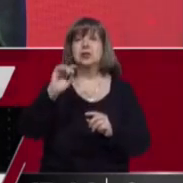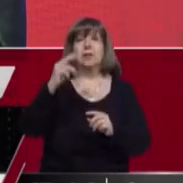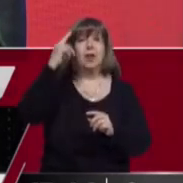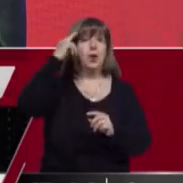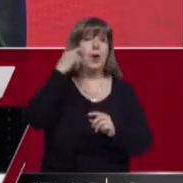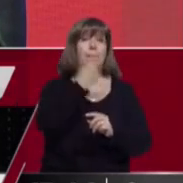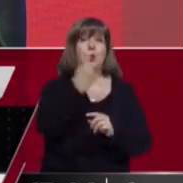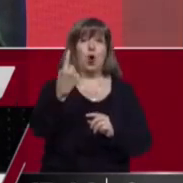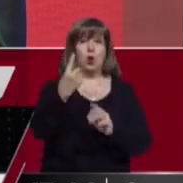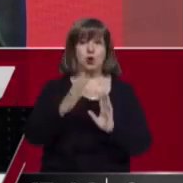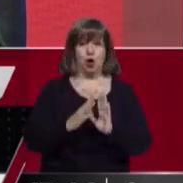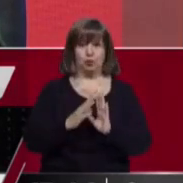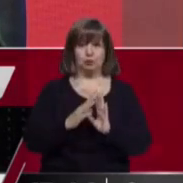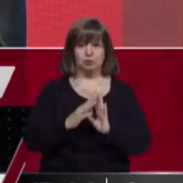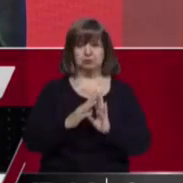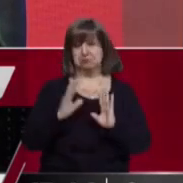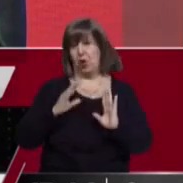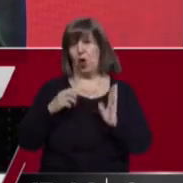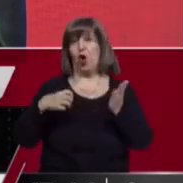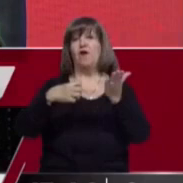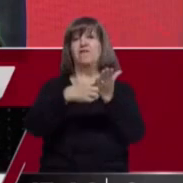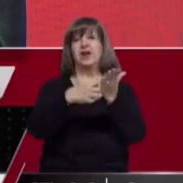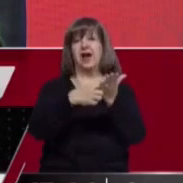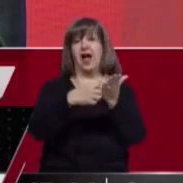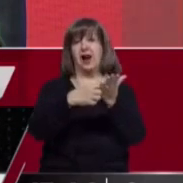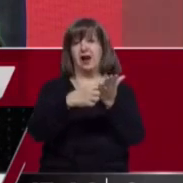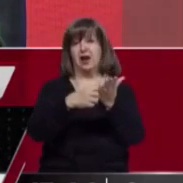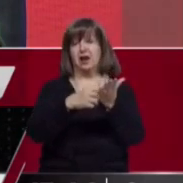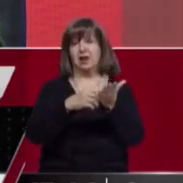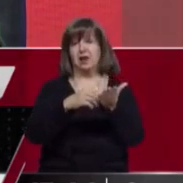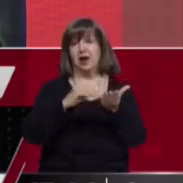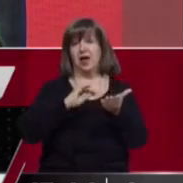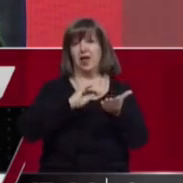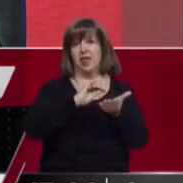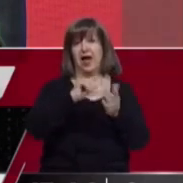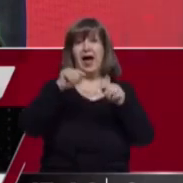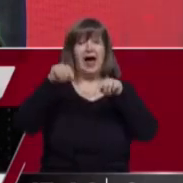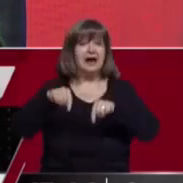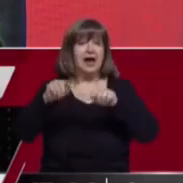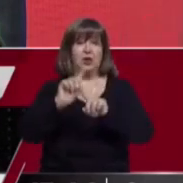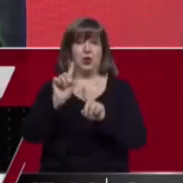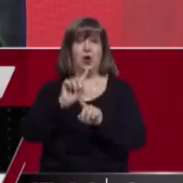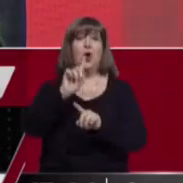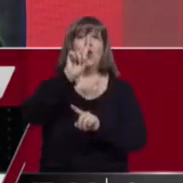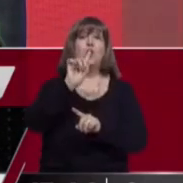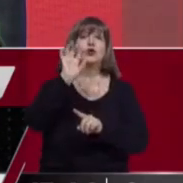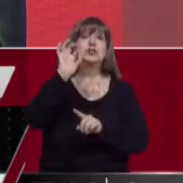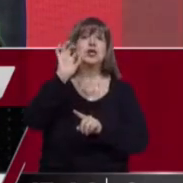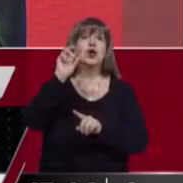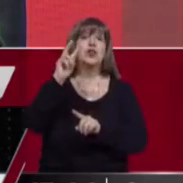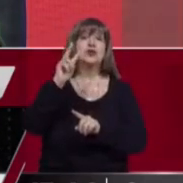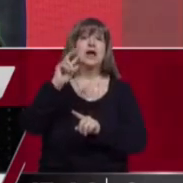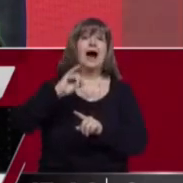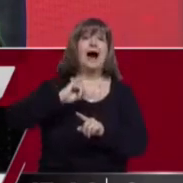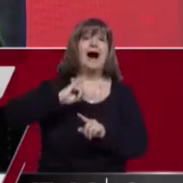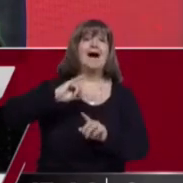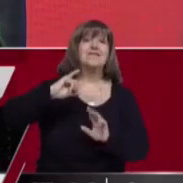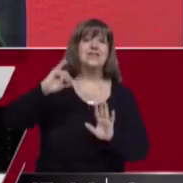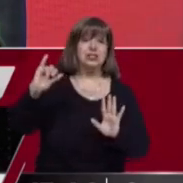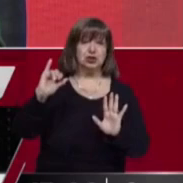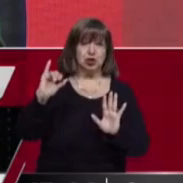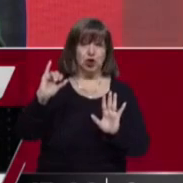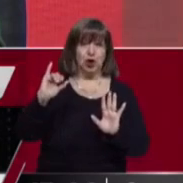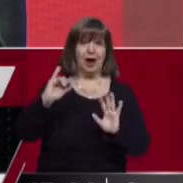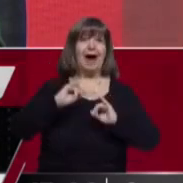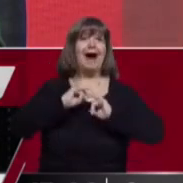Primero empecemos por dejar claro que el 102 no recibe denuncias. Bien. A ver, esto para... La denuncia